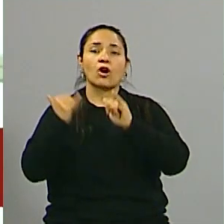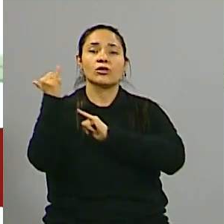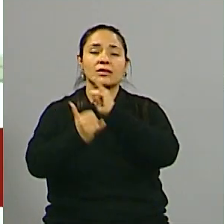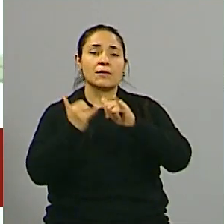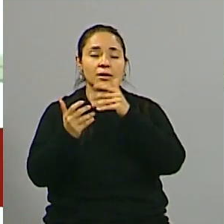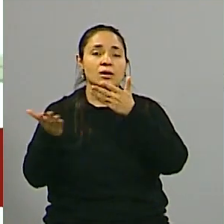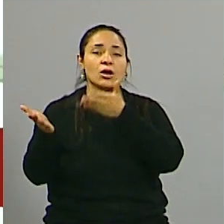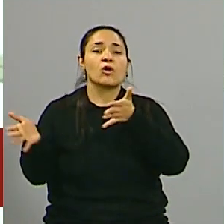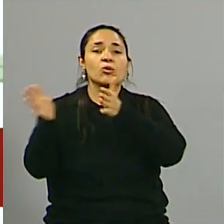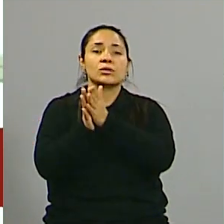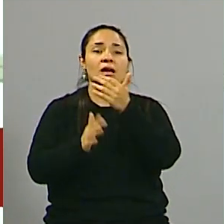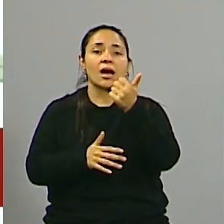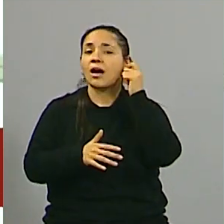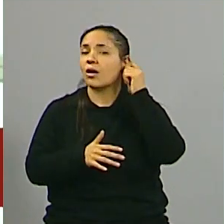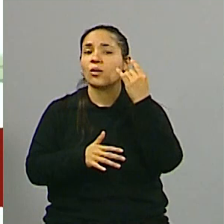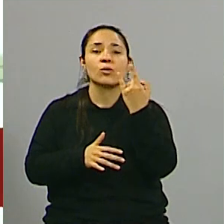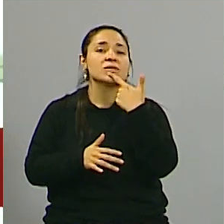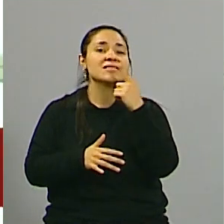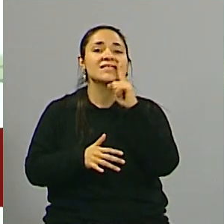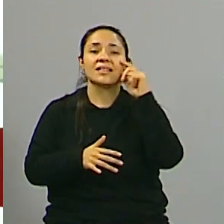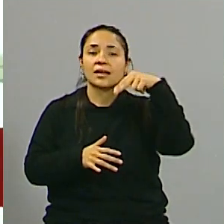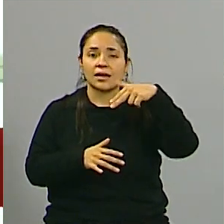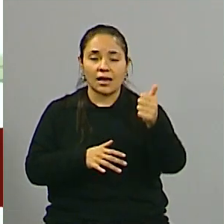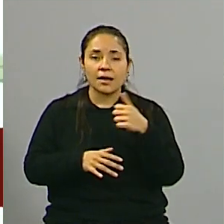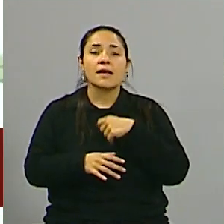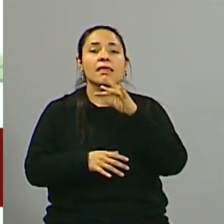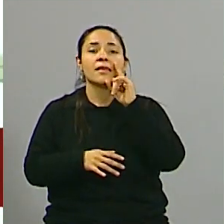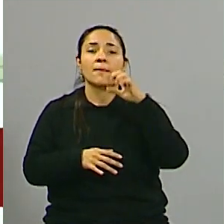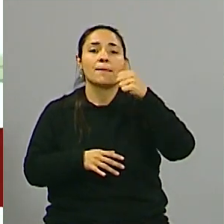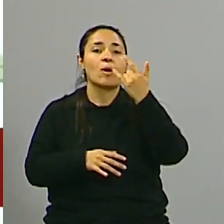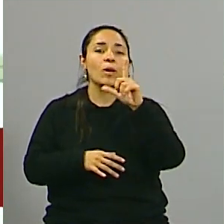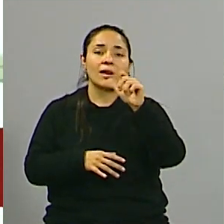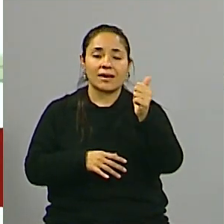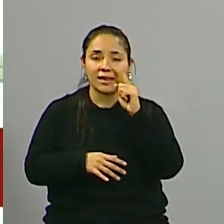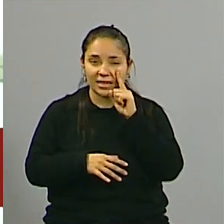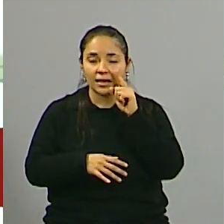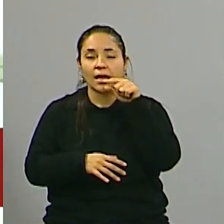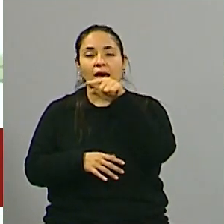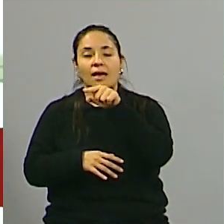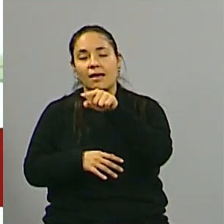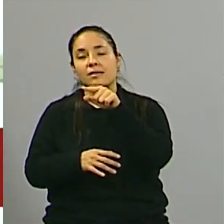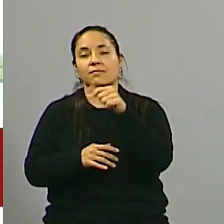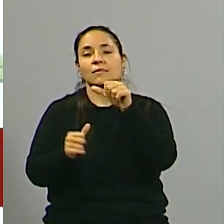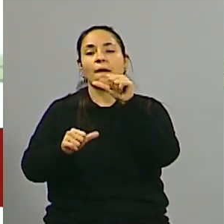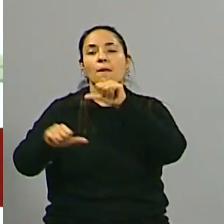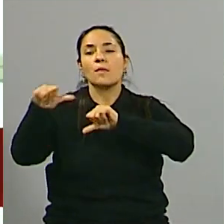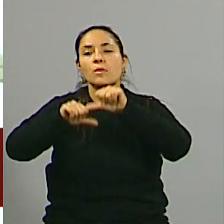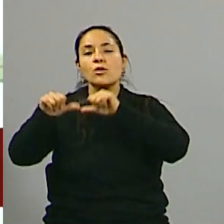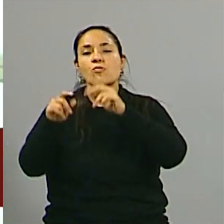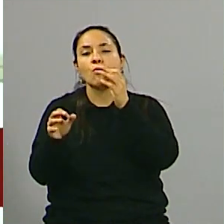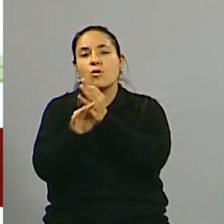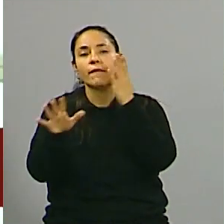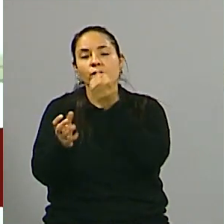que estamos con Agustina Di Pauli, que es bióloga y coordinadora de Natura Argentina, hablando de esta posibilidad de que la provincia